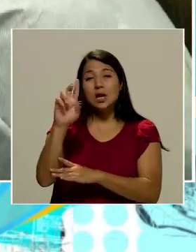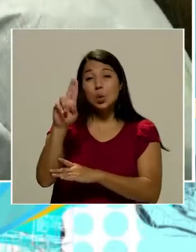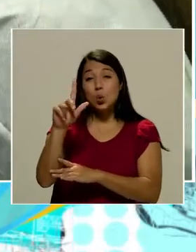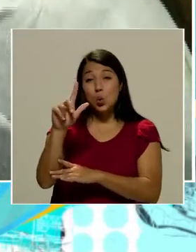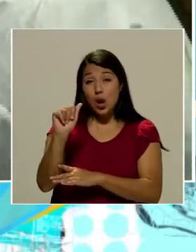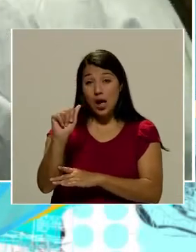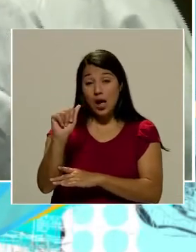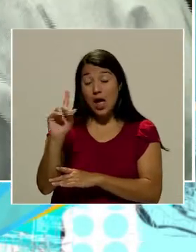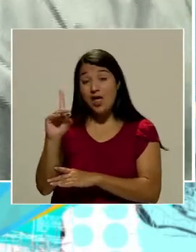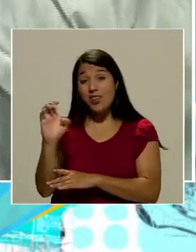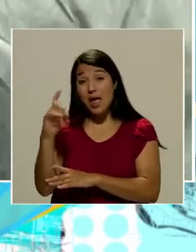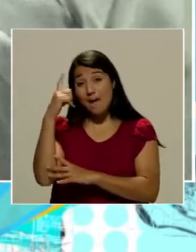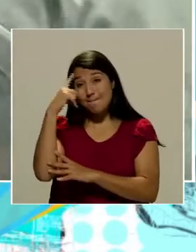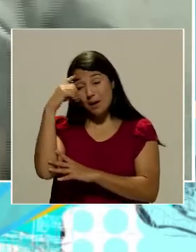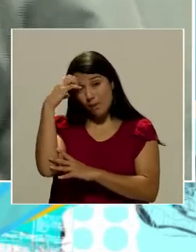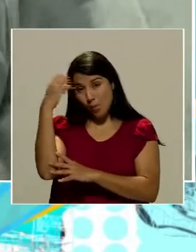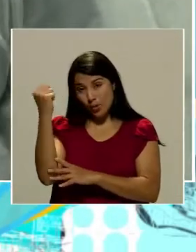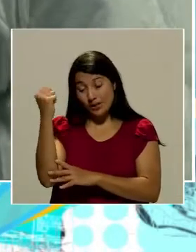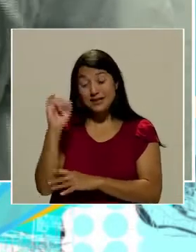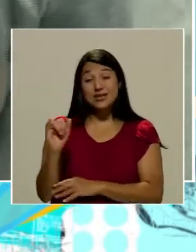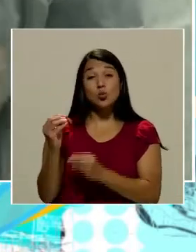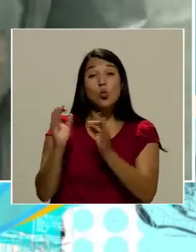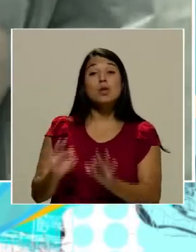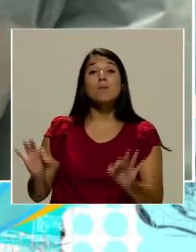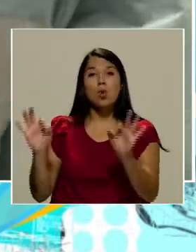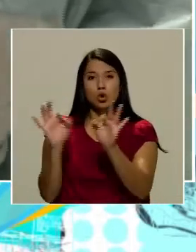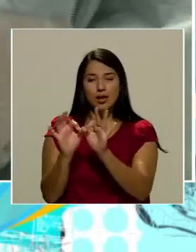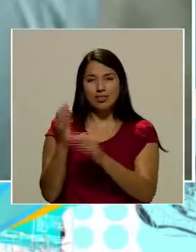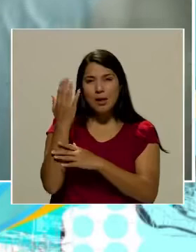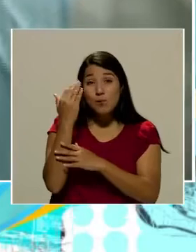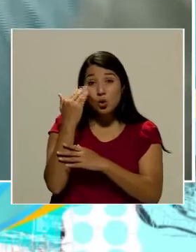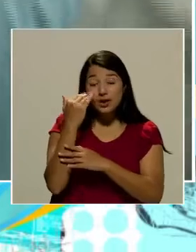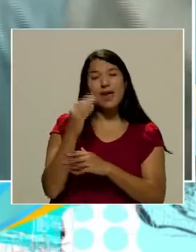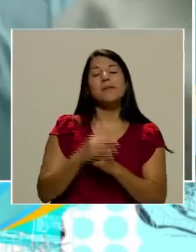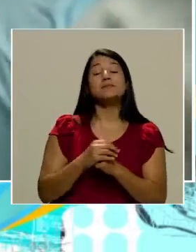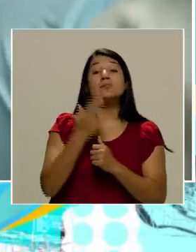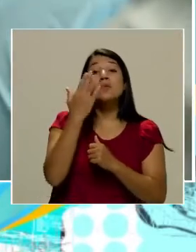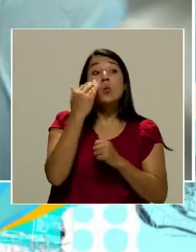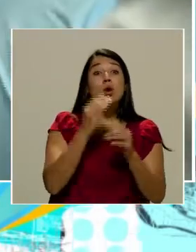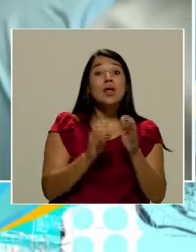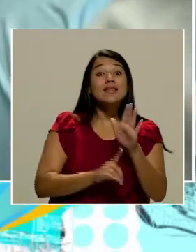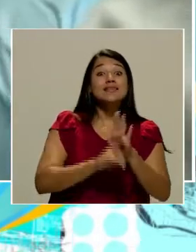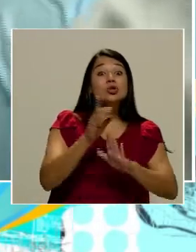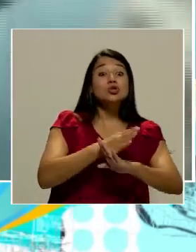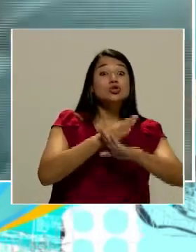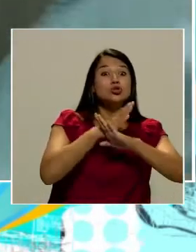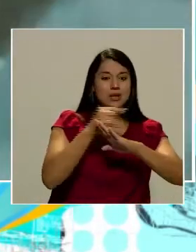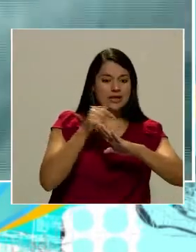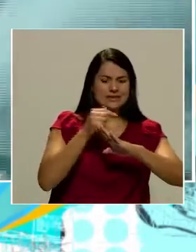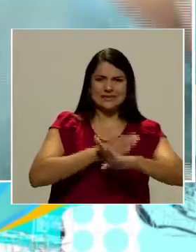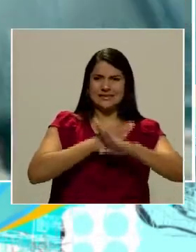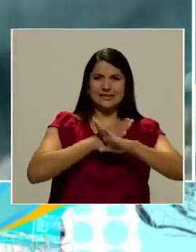los anticuerpos tienen una vida corta, no duran para toda la vida. De hecho, con